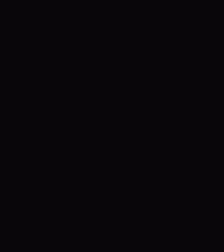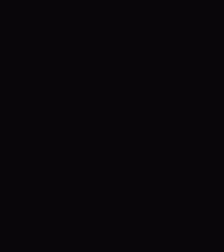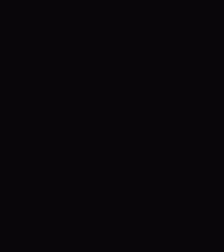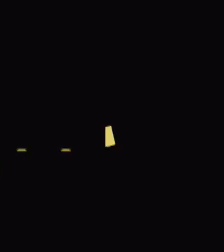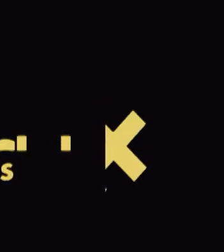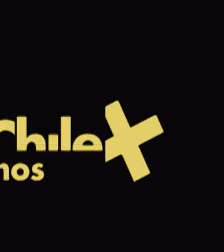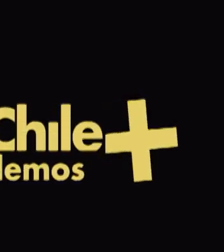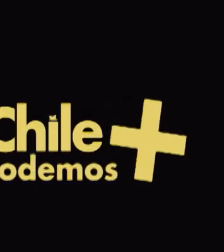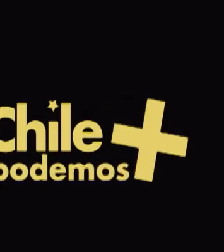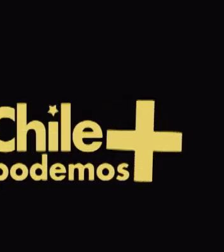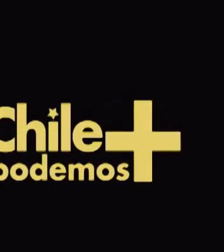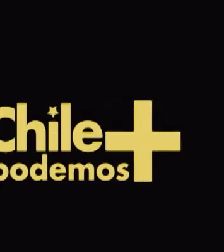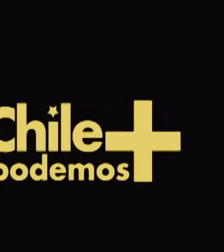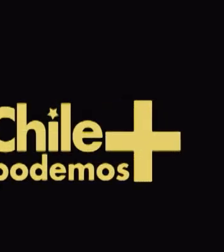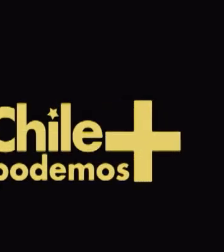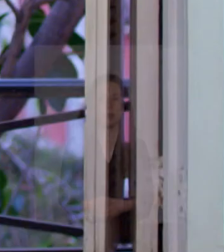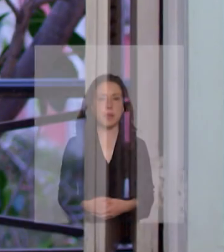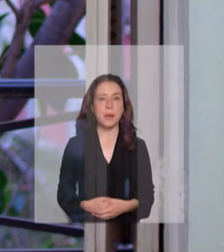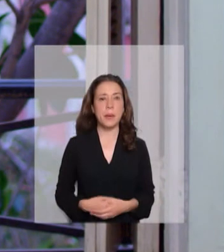Boric.